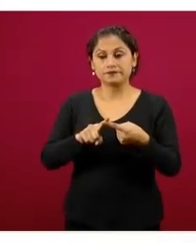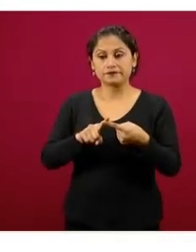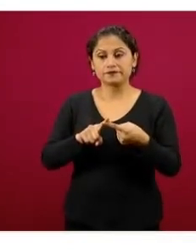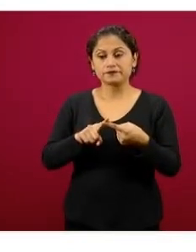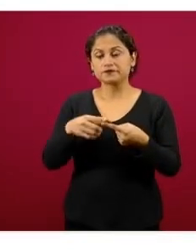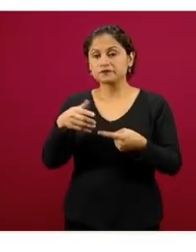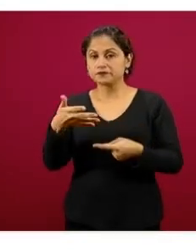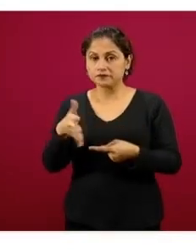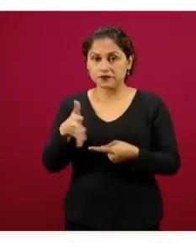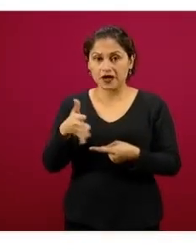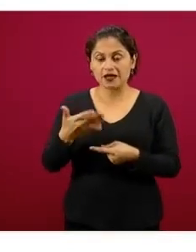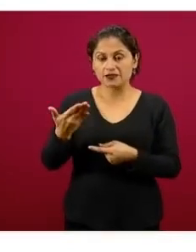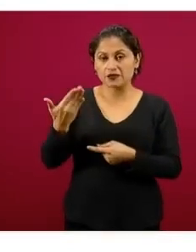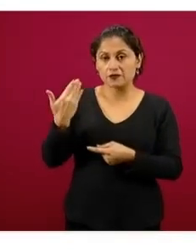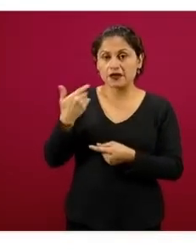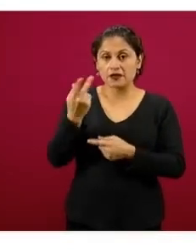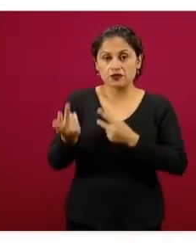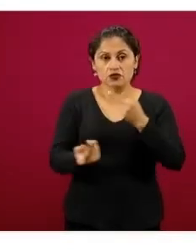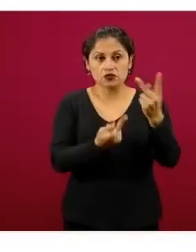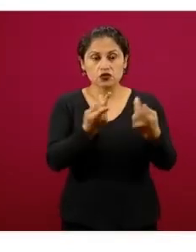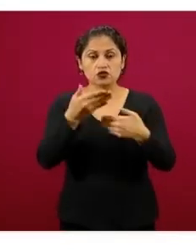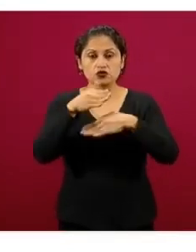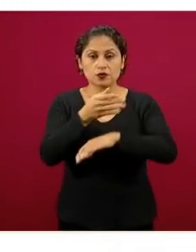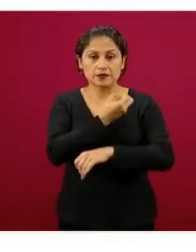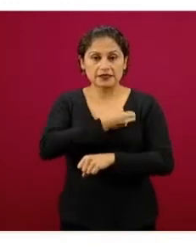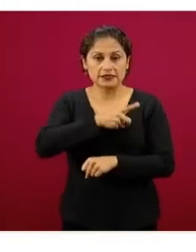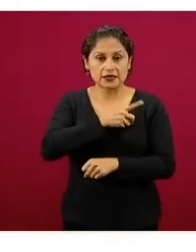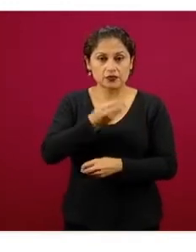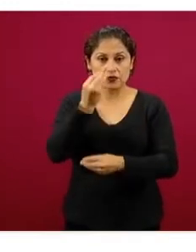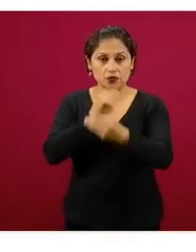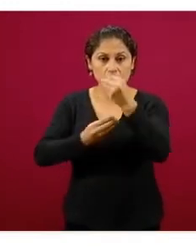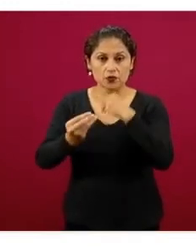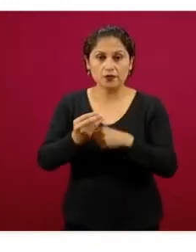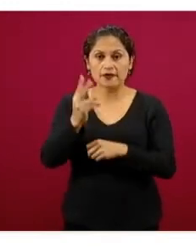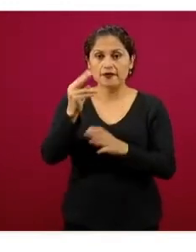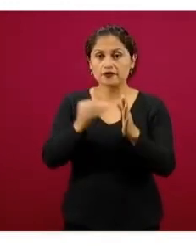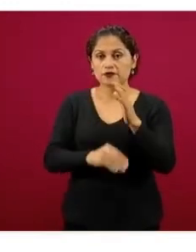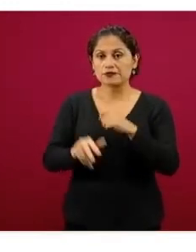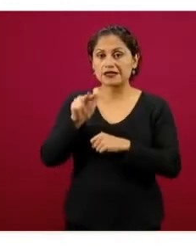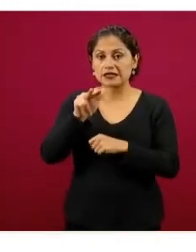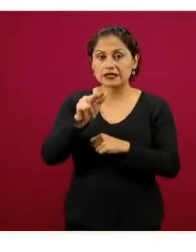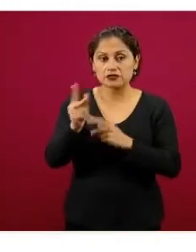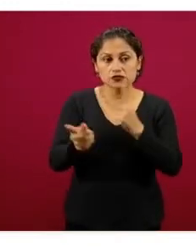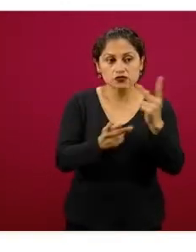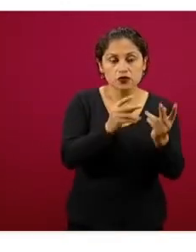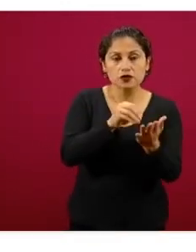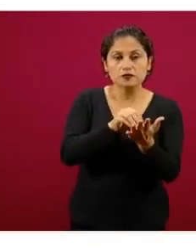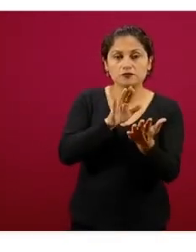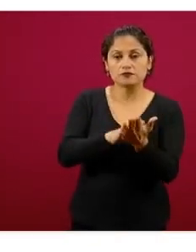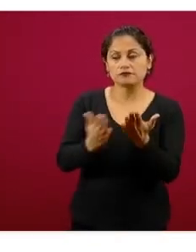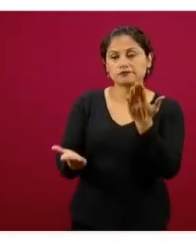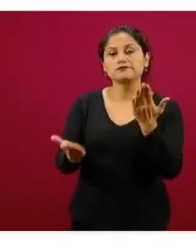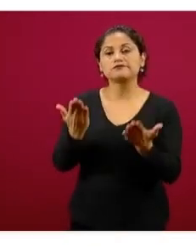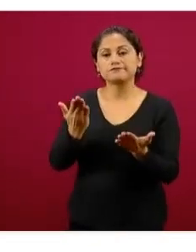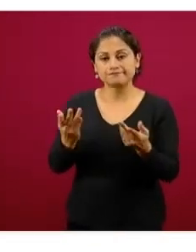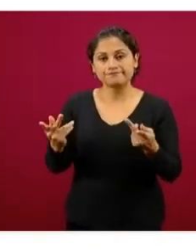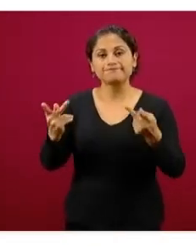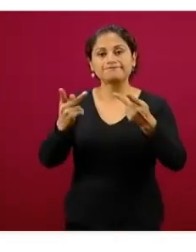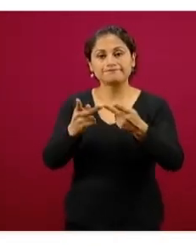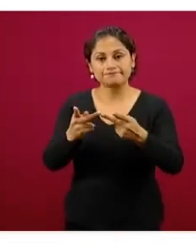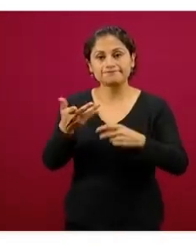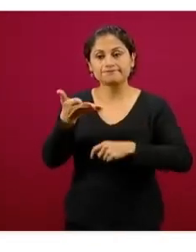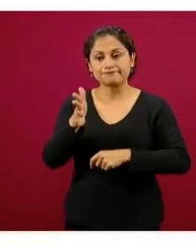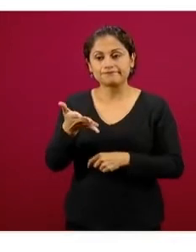los resultados de la Encuesta Nacional de Salud y Nutrición 2018. al igual que el 13.2%